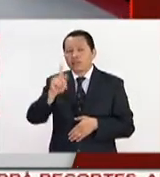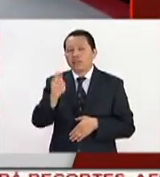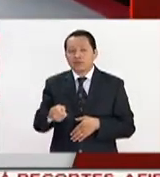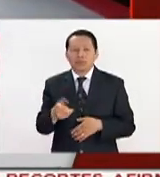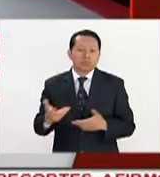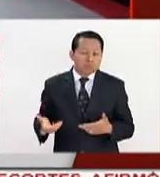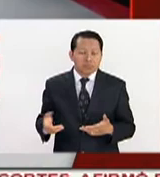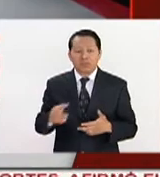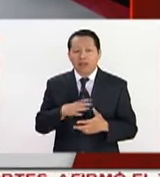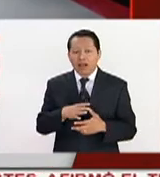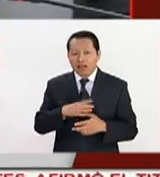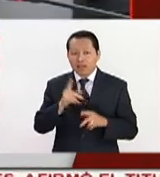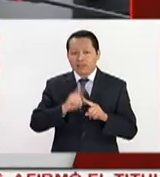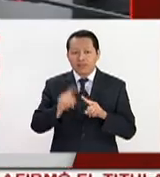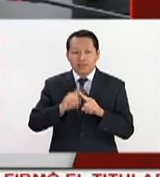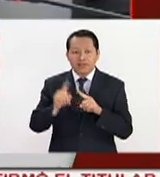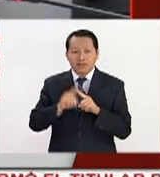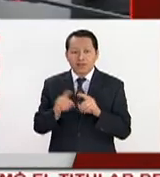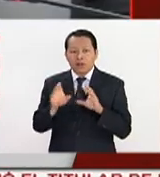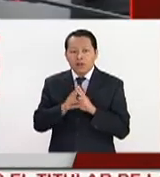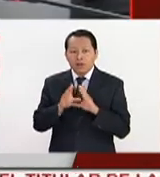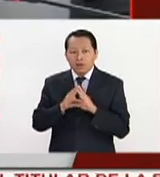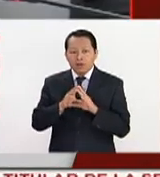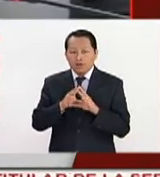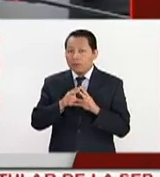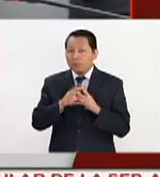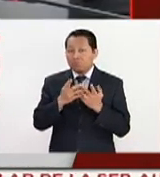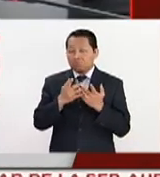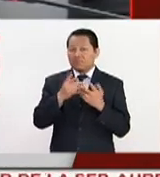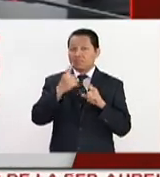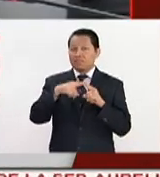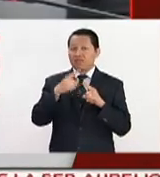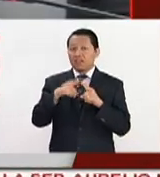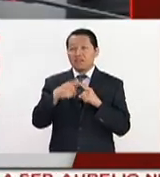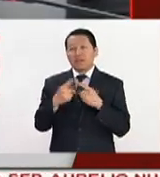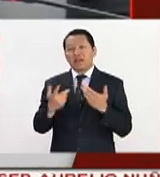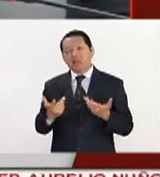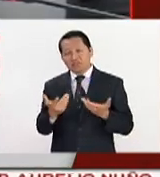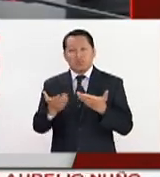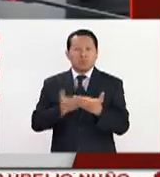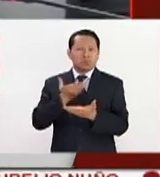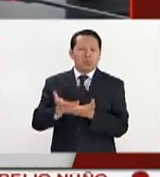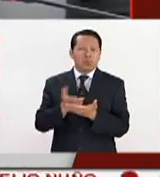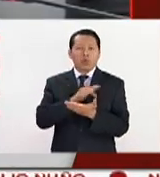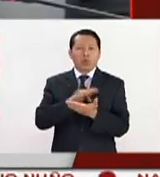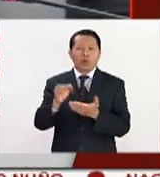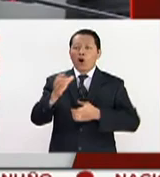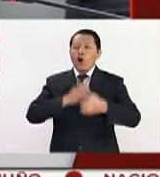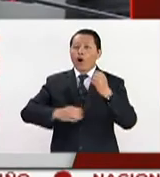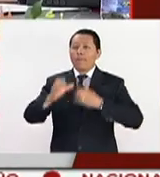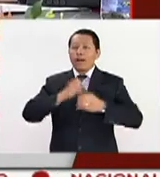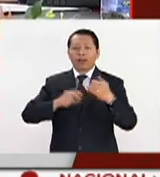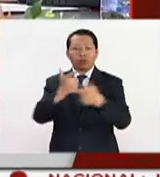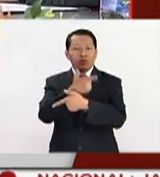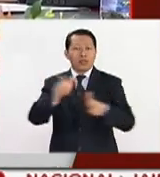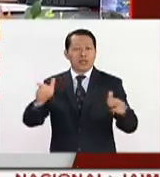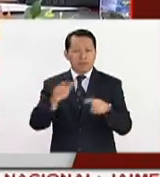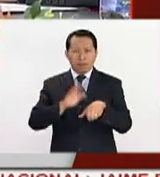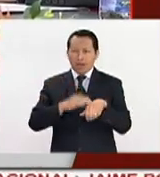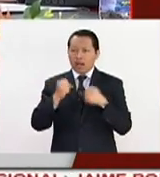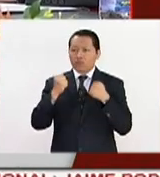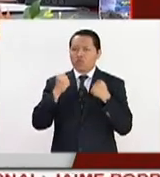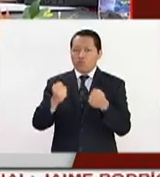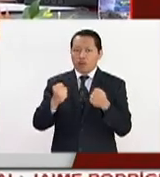han invocado una serie de posiciones en torno a fortalecer el libre comercio y la integración